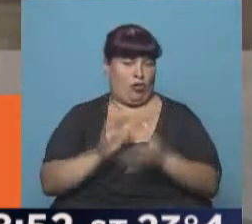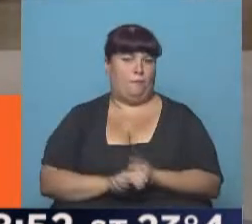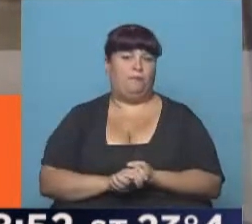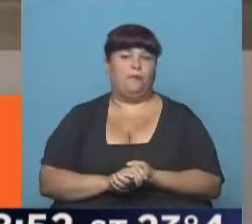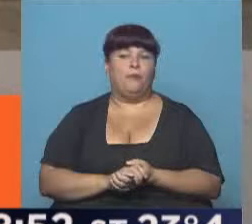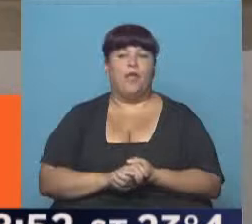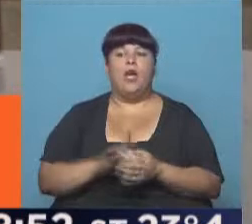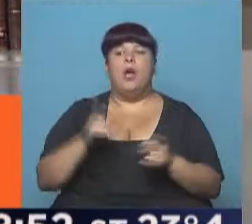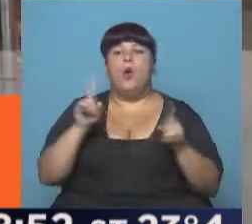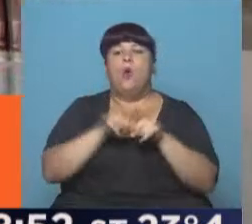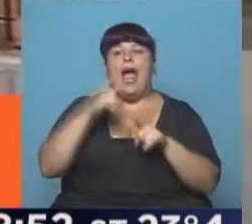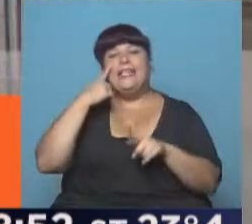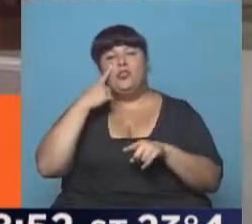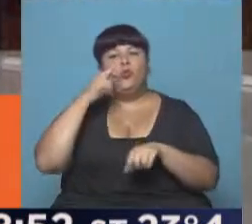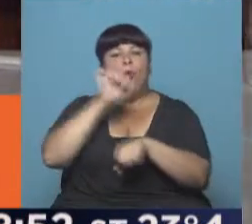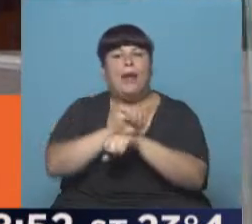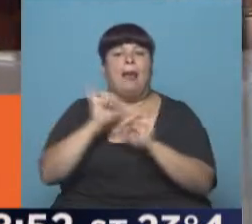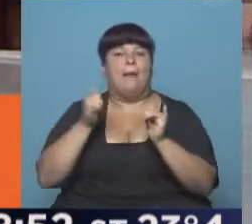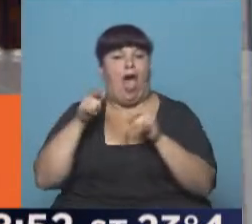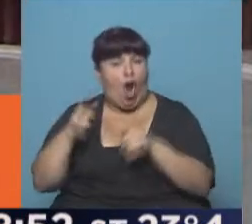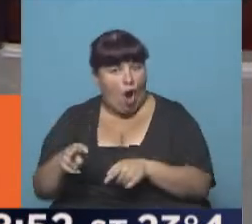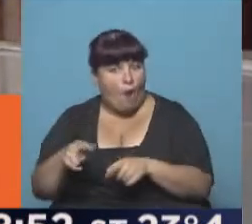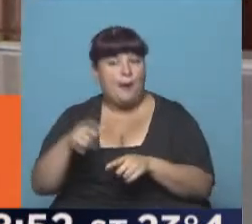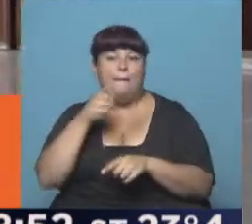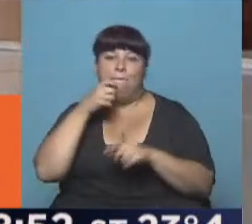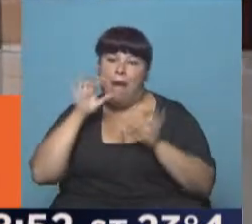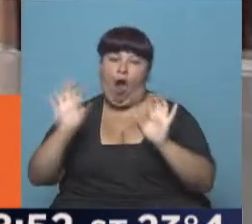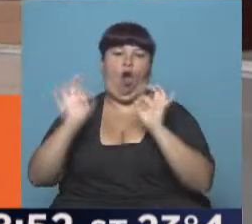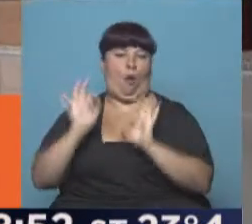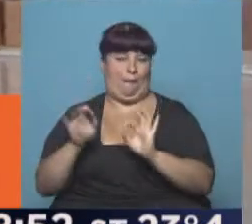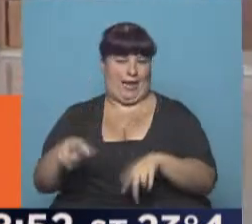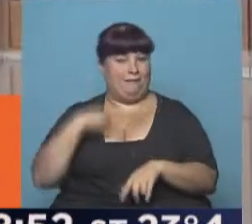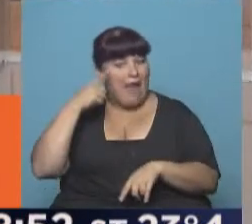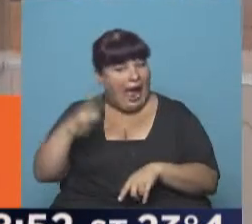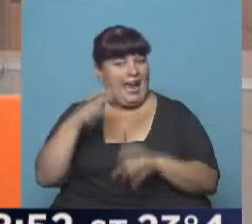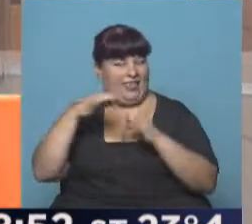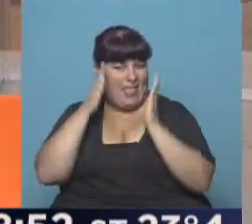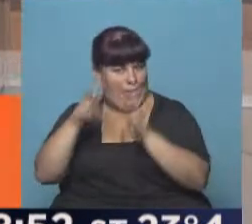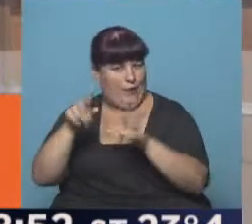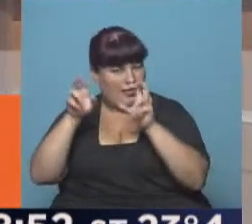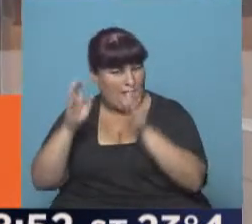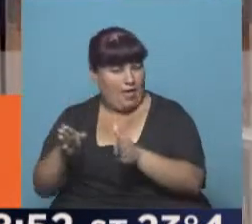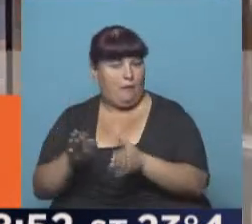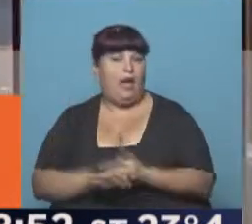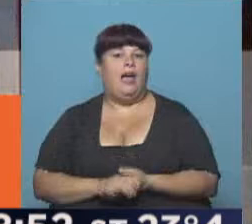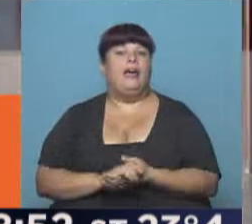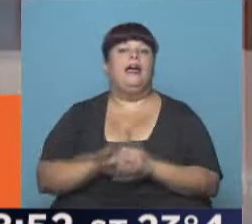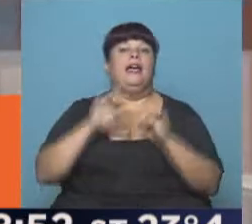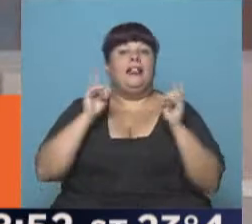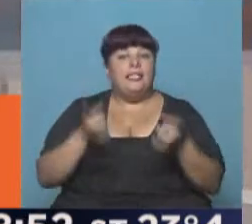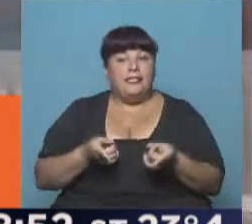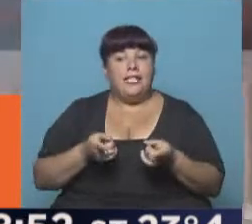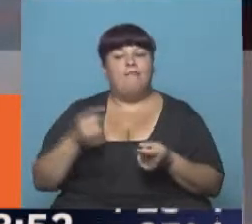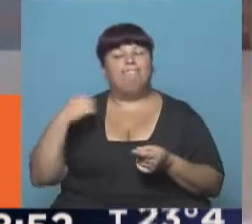de un instituto penal juvenil, que es mucho más completo, que creo que por ahí hay que abordar el tema, y tengo